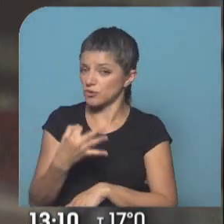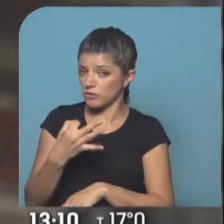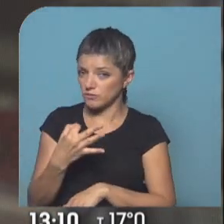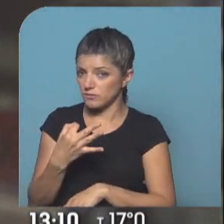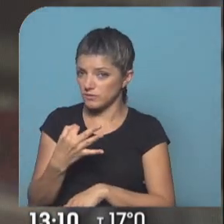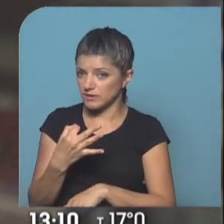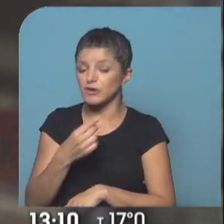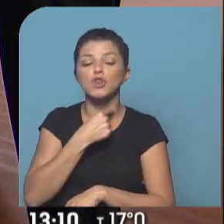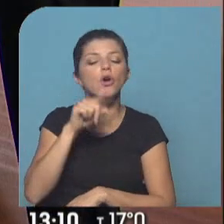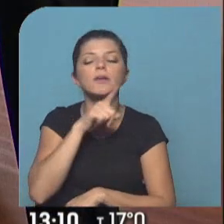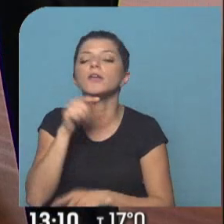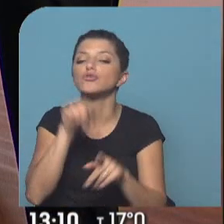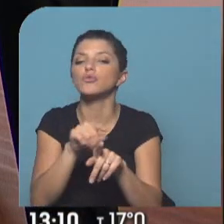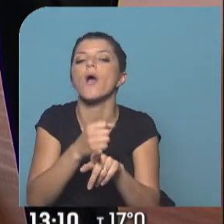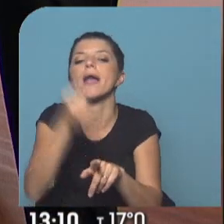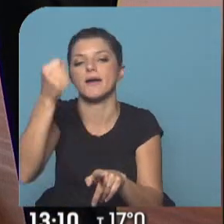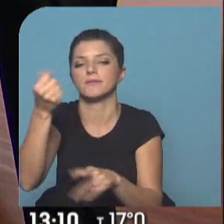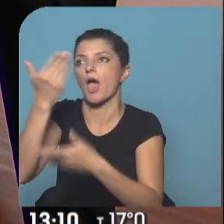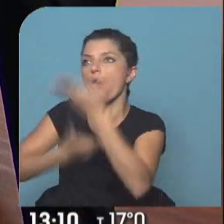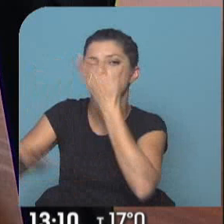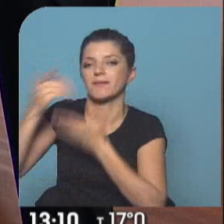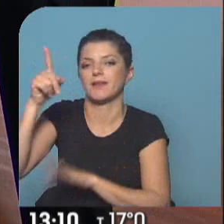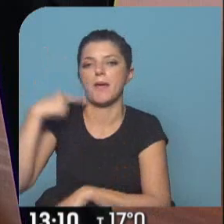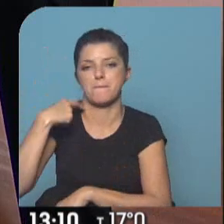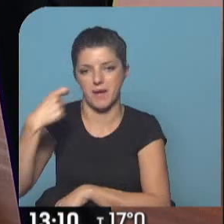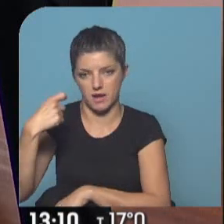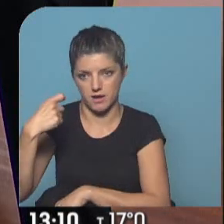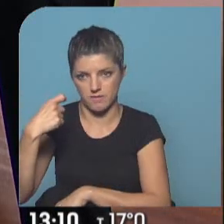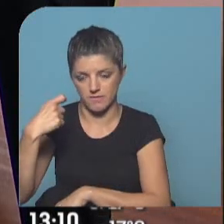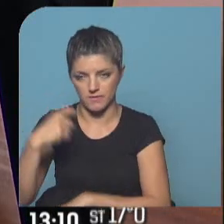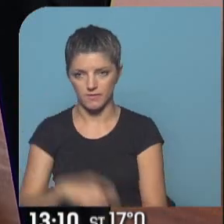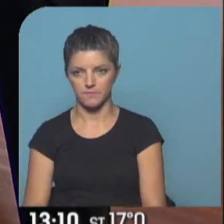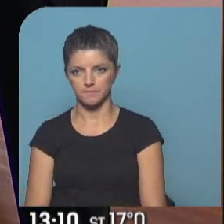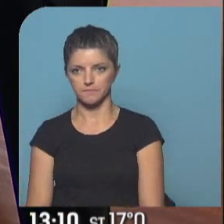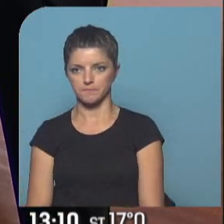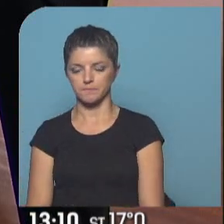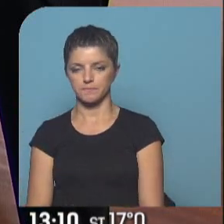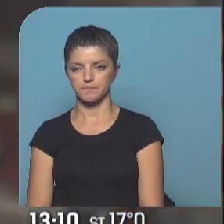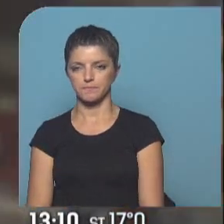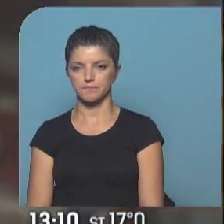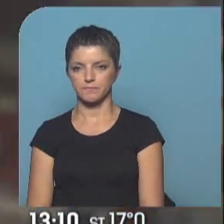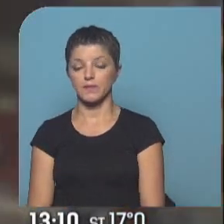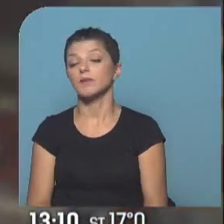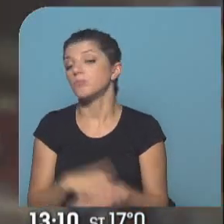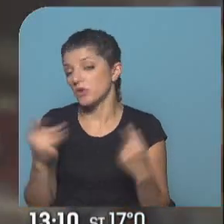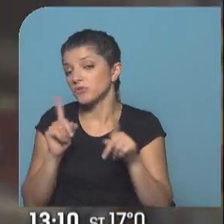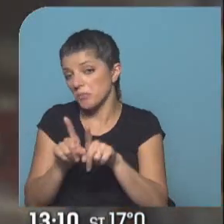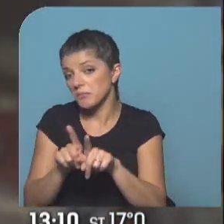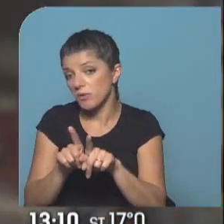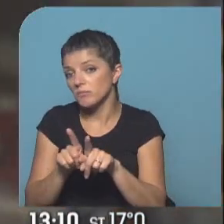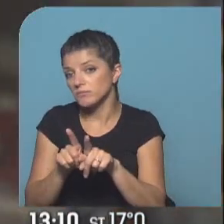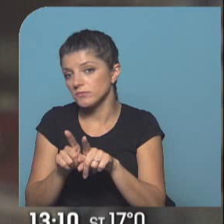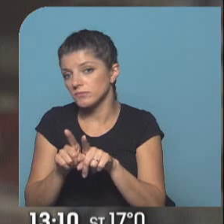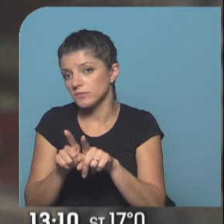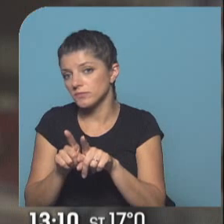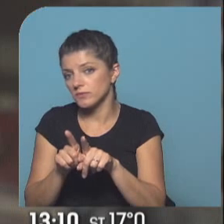deseo de compartir la enorme riqueza que el pueblo que Cataluña genera con el resto de España y que eso detona en algún momento con